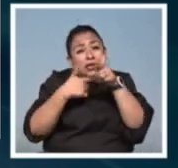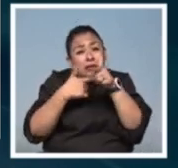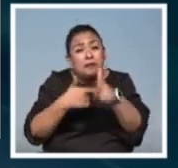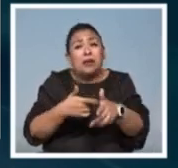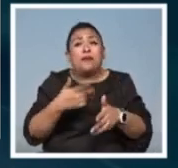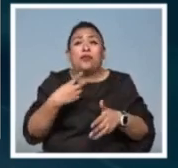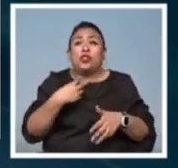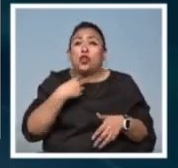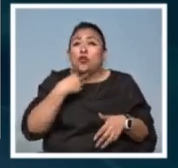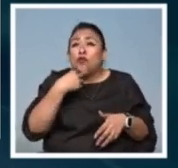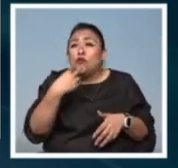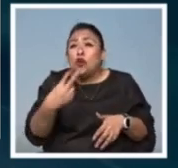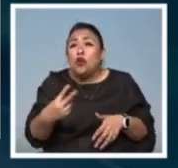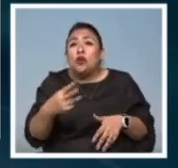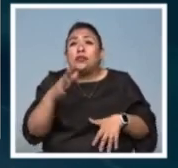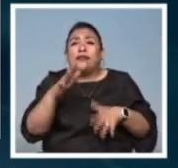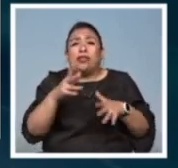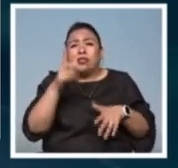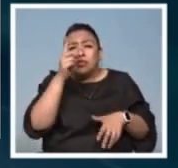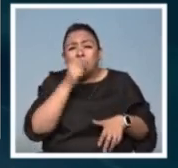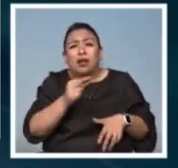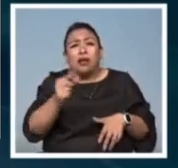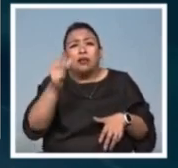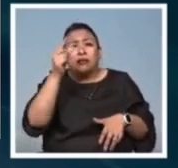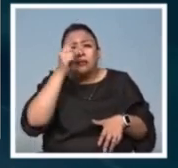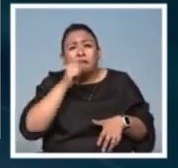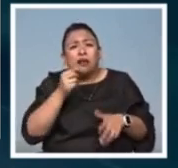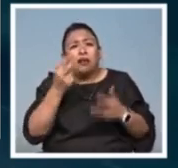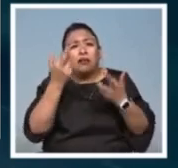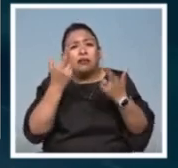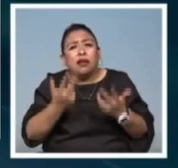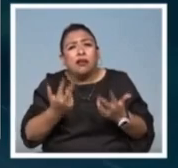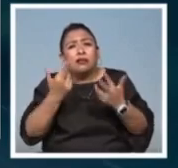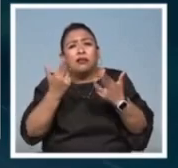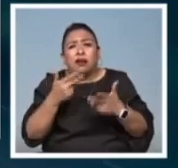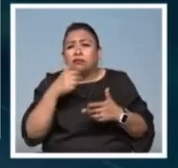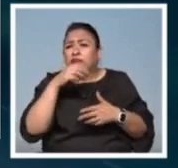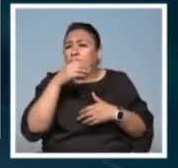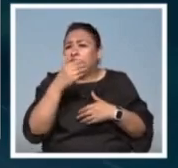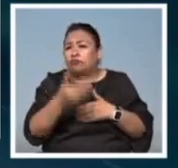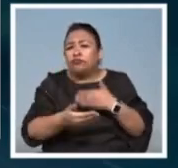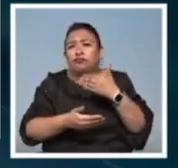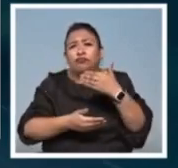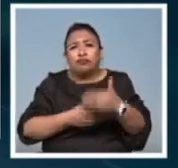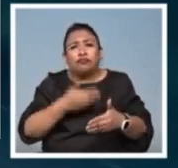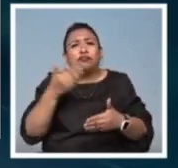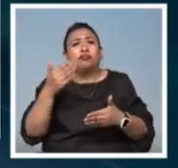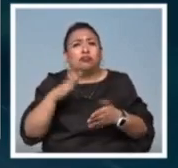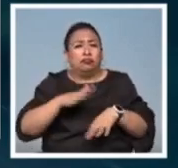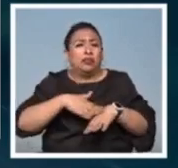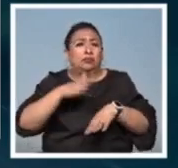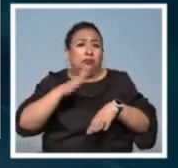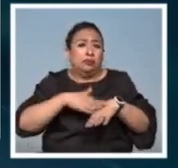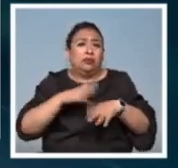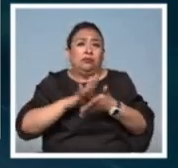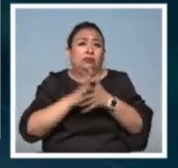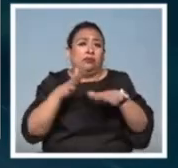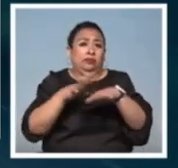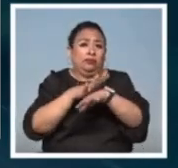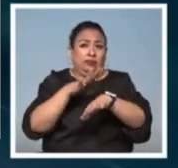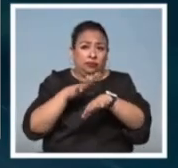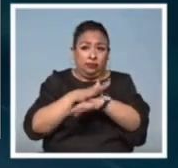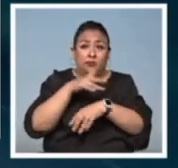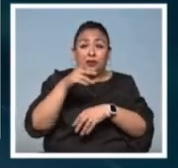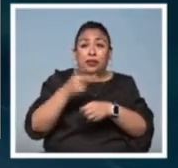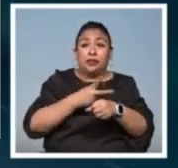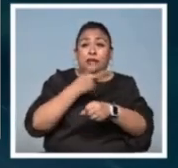que por momentos va tropezando, quebrándose y así va estirándose, creciendo y mutando.